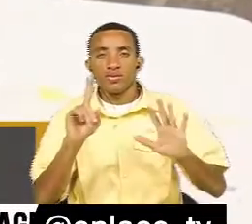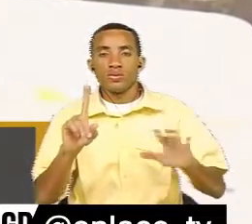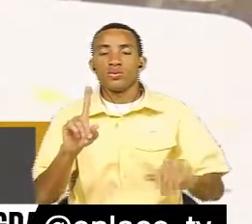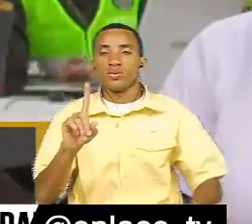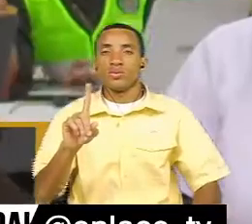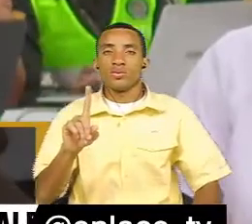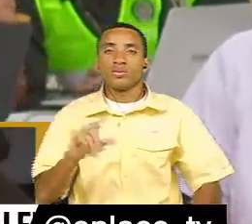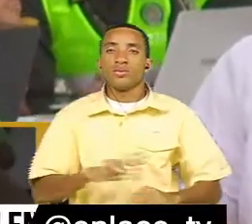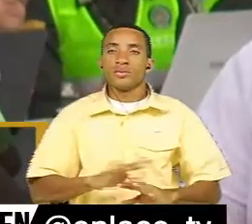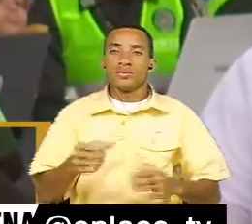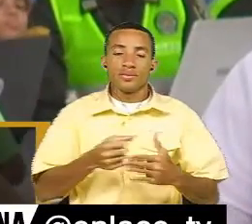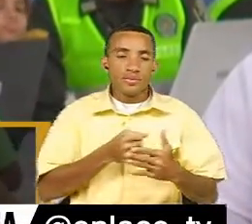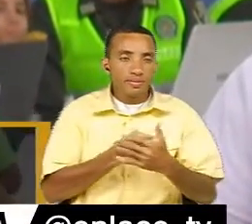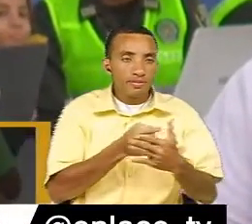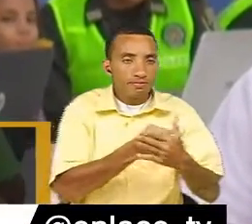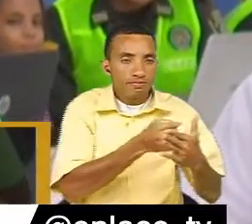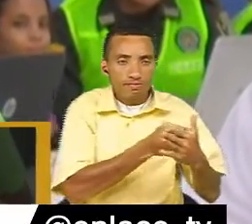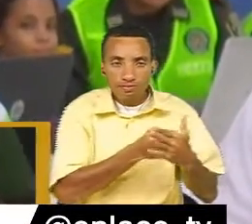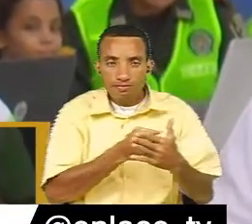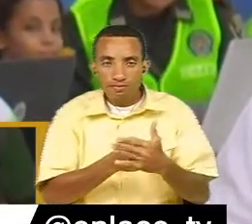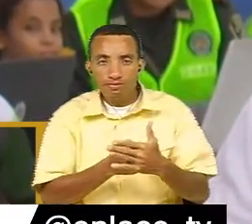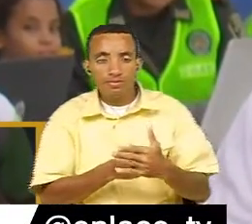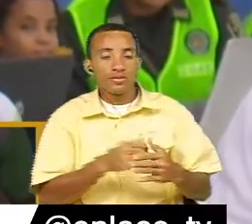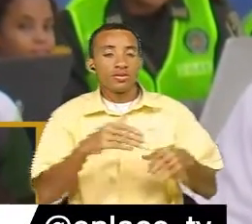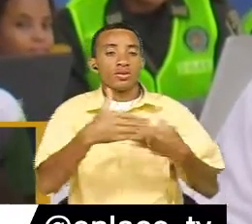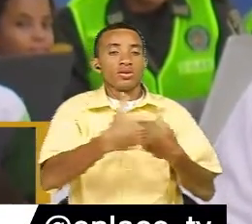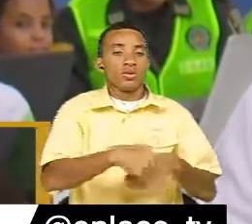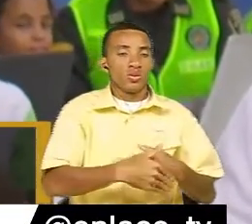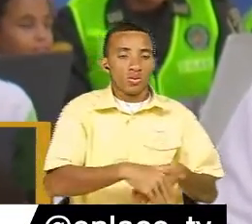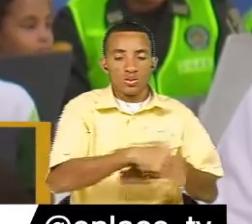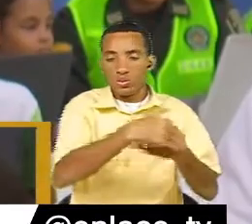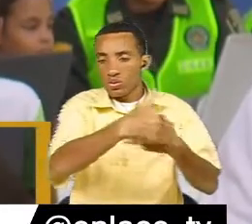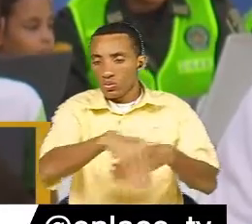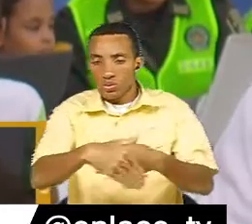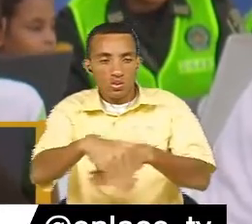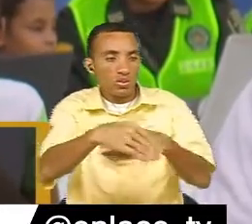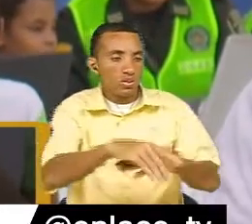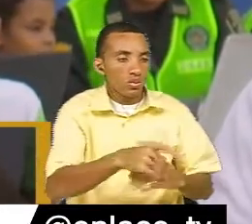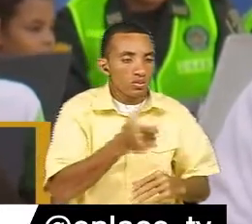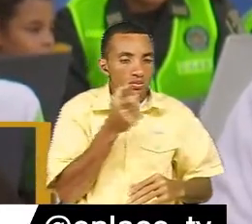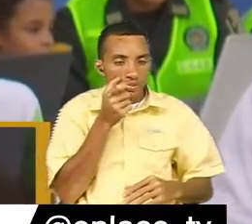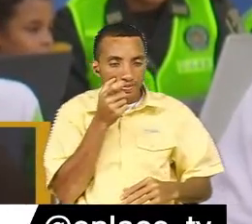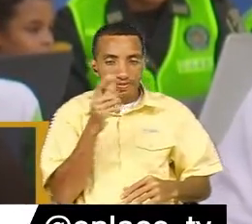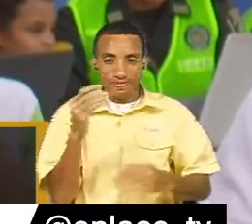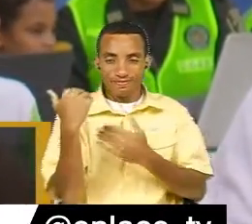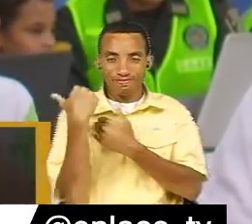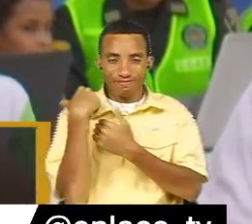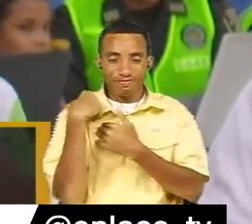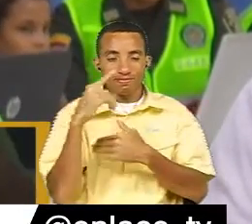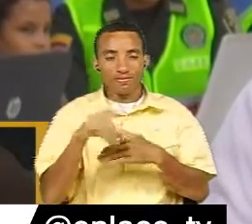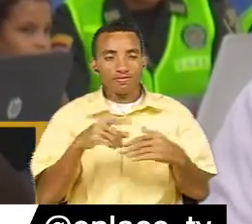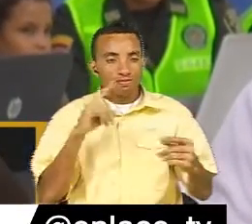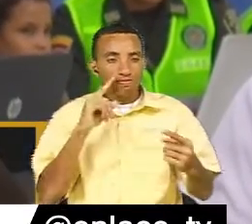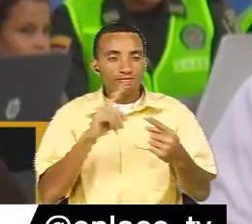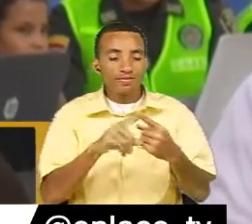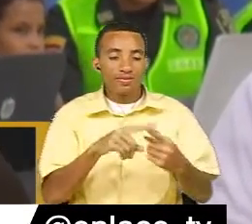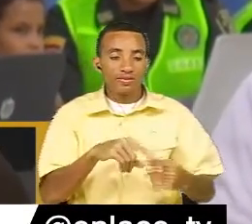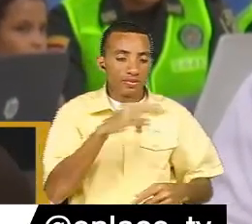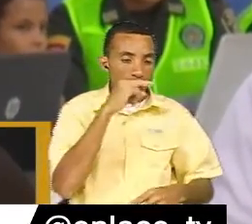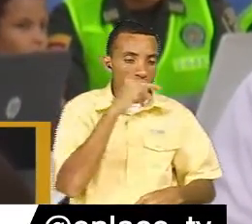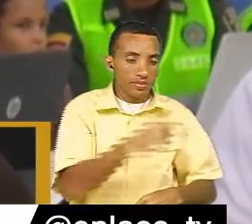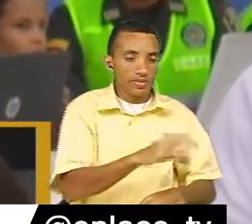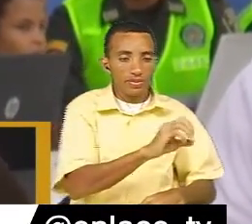con los gestores de cada uno de los cuadrantes, con los gestores de educación y prevención ciudadana. Esto con el único propósito de acercarnos a los niños, niñas y